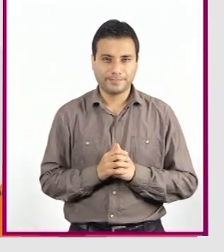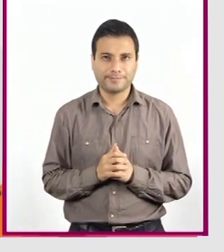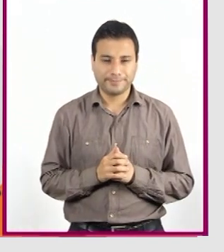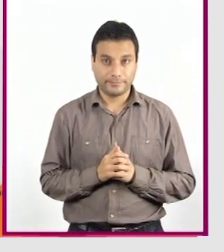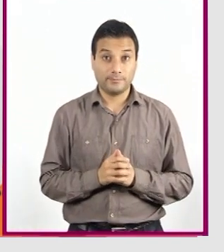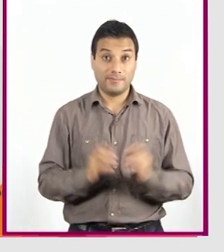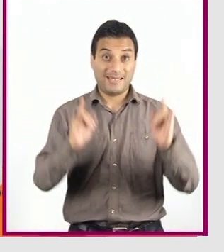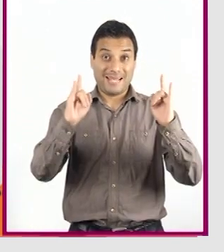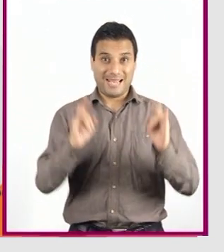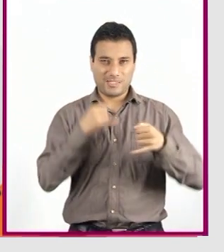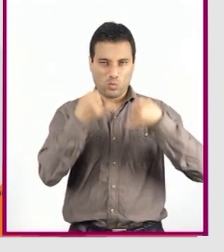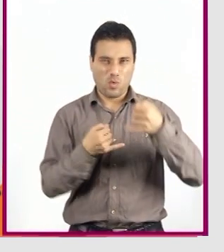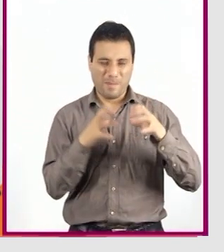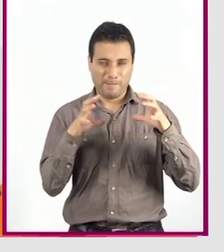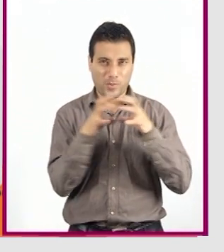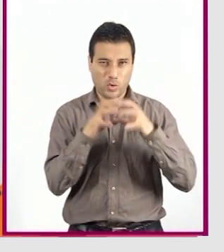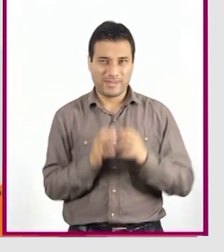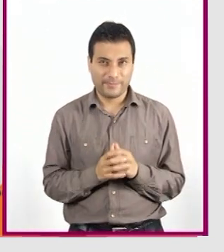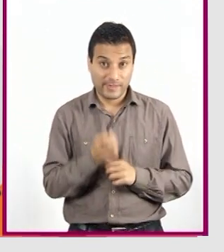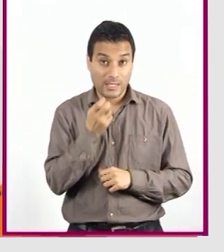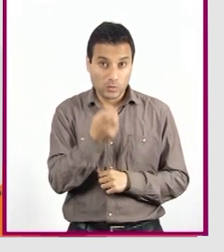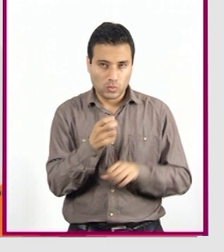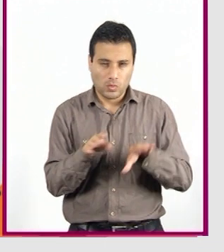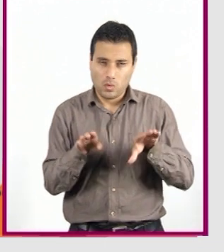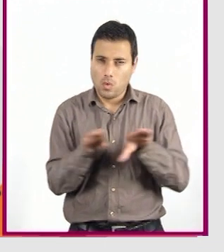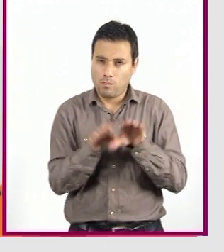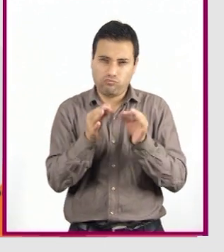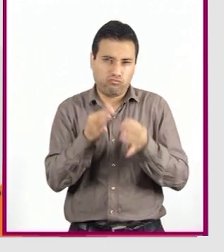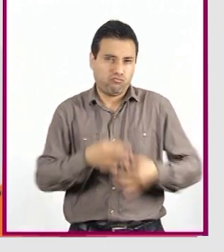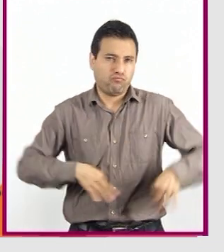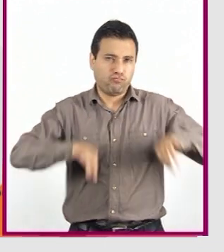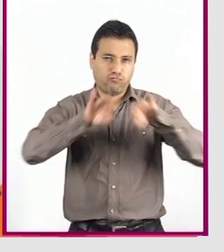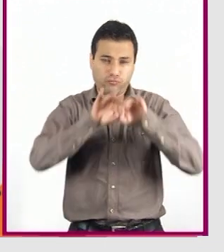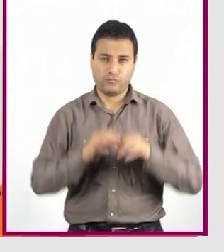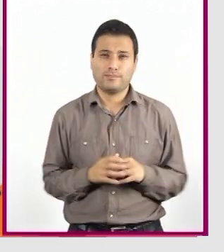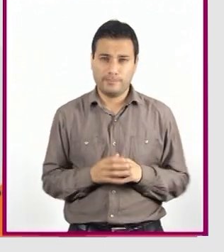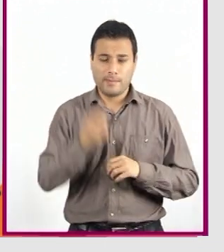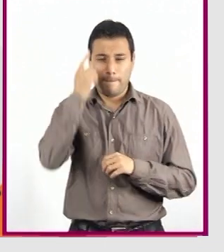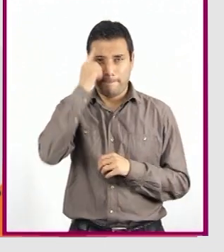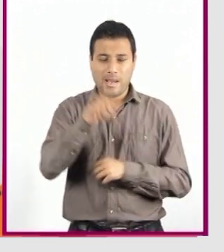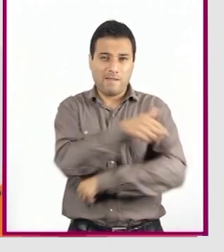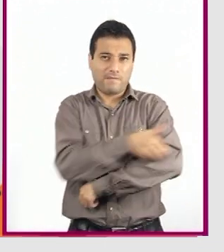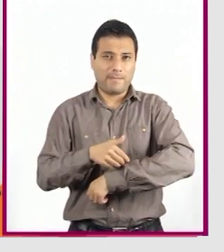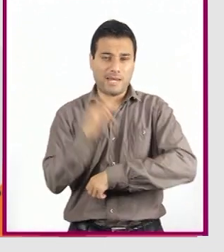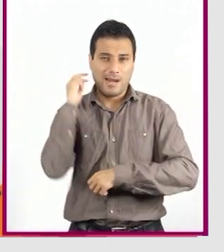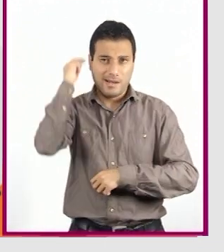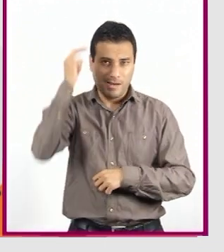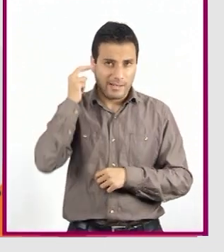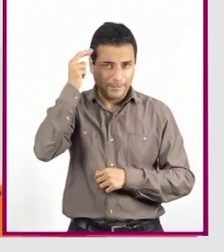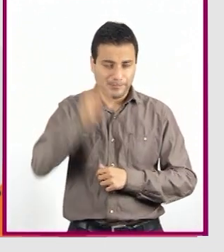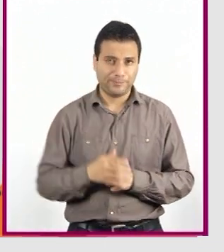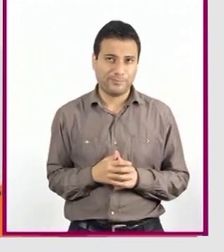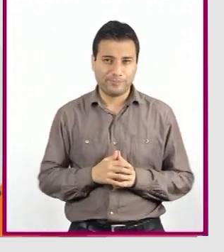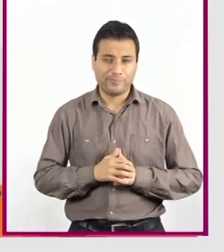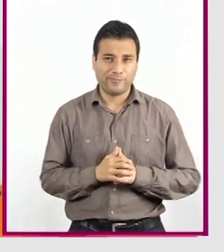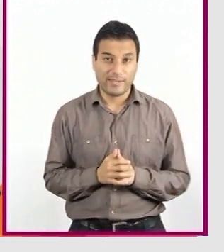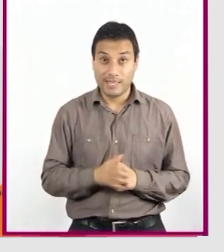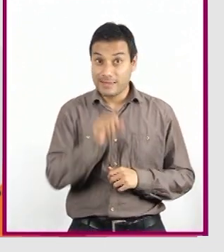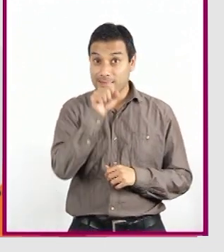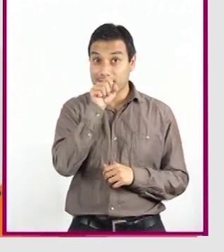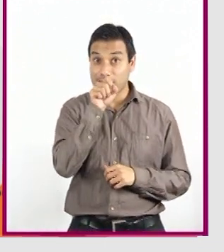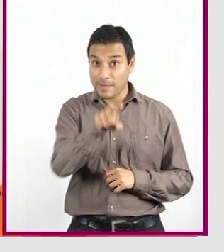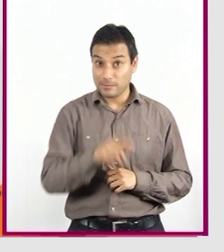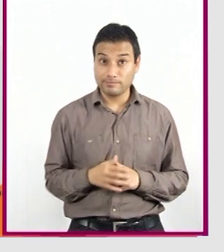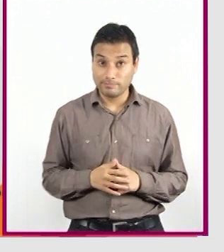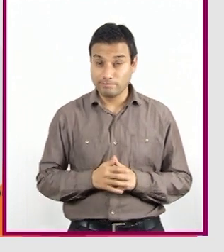canchas para el juego de pelota fueron fundamentales para las élites de la costa del Golfo. Además, ya